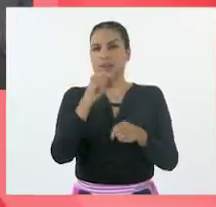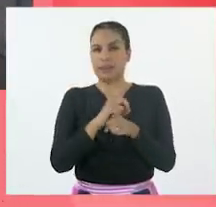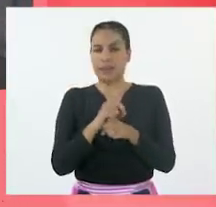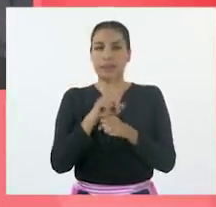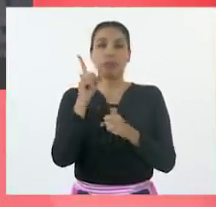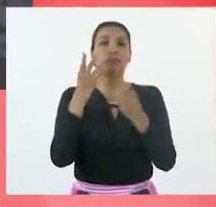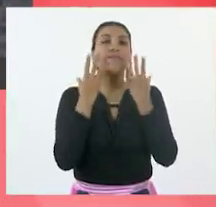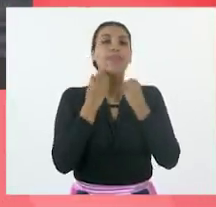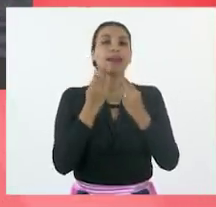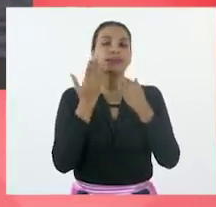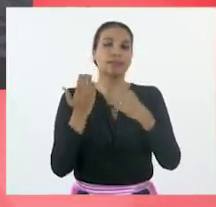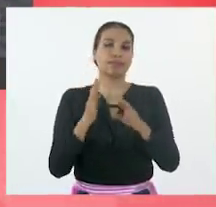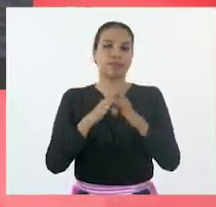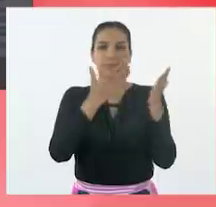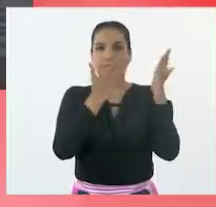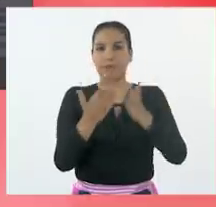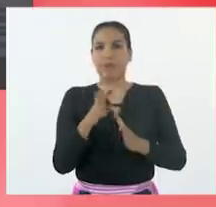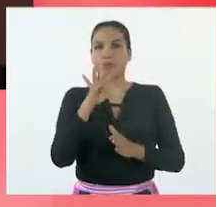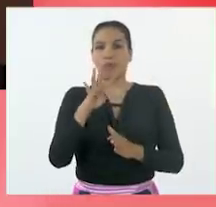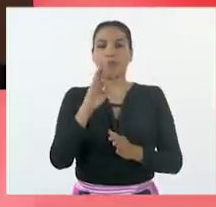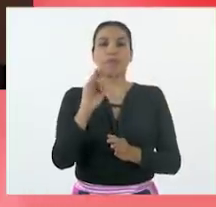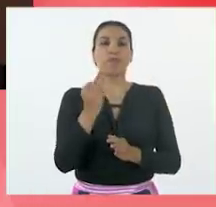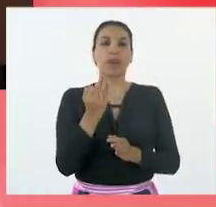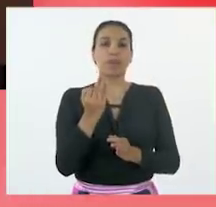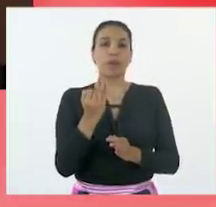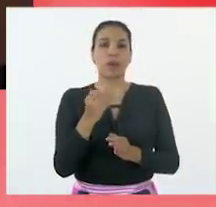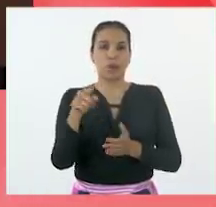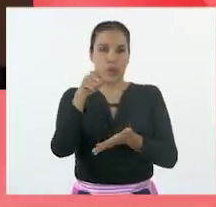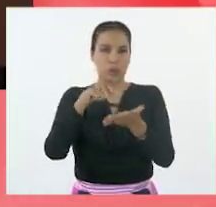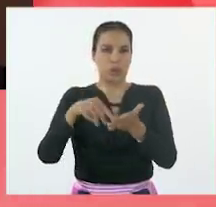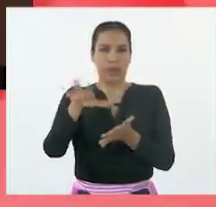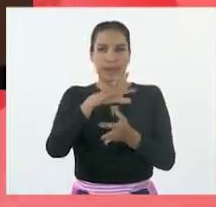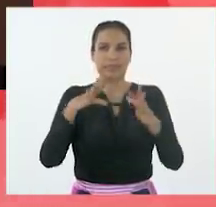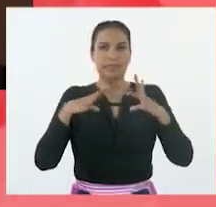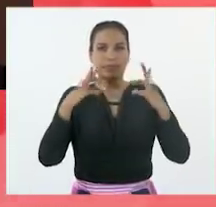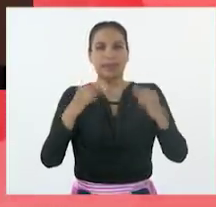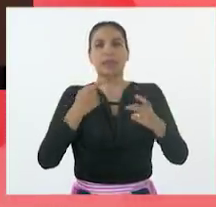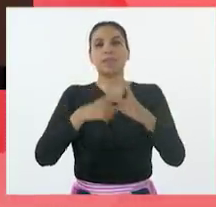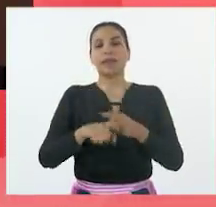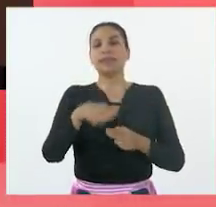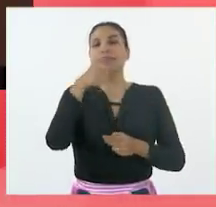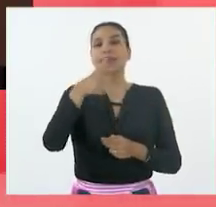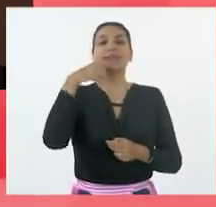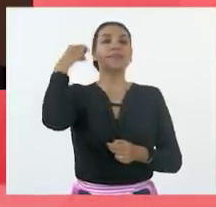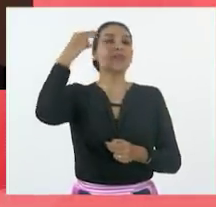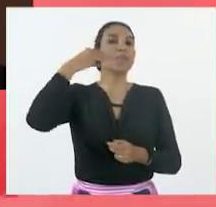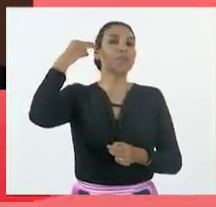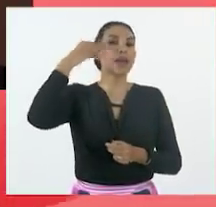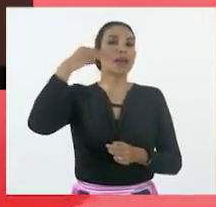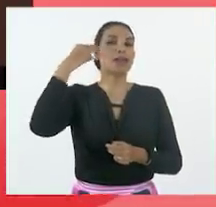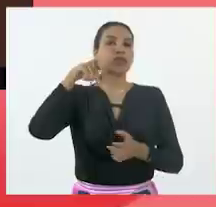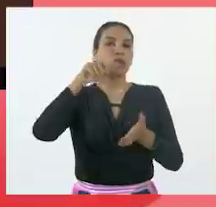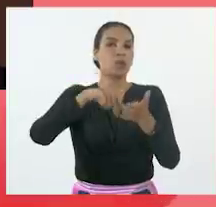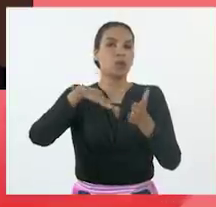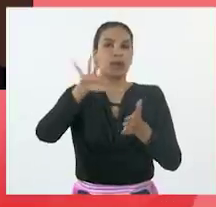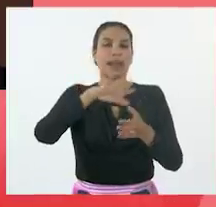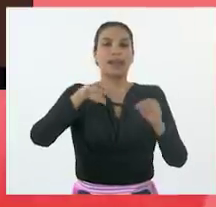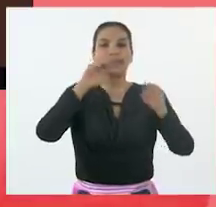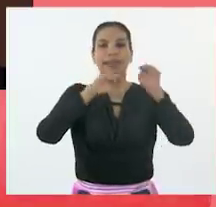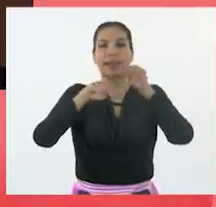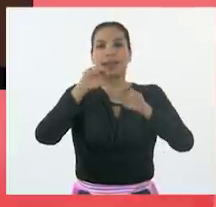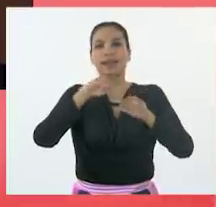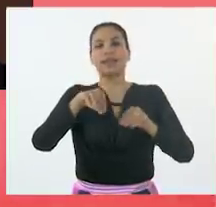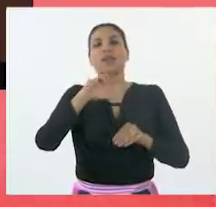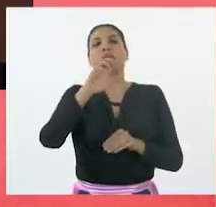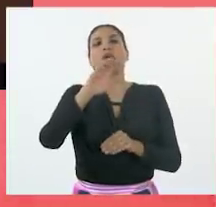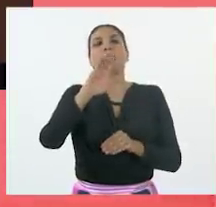bien Maximiliano llegó el 19 de febrero, el sitio formalmente comienza el 6 de marzo por el rumbo del Cerro de las